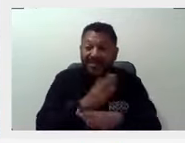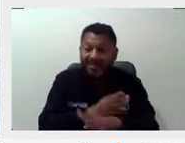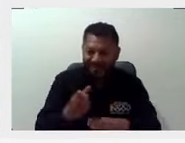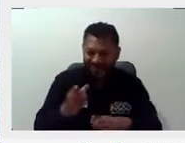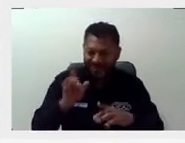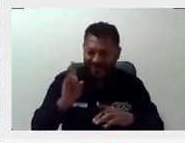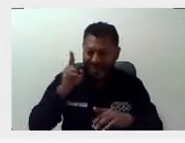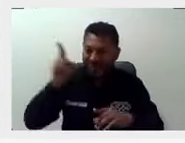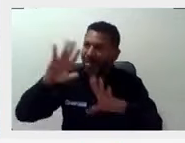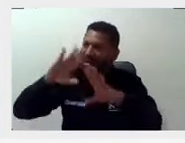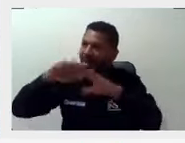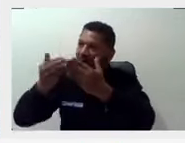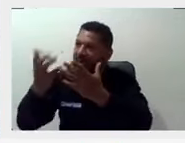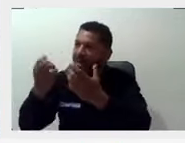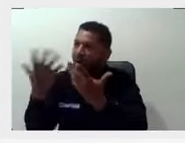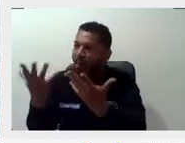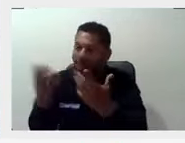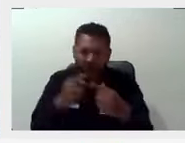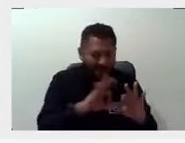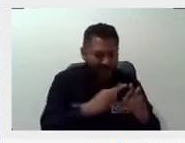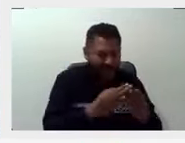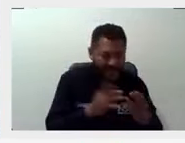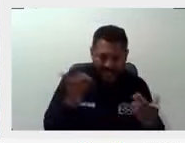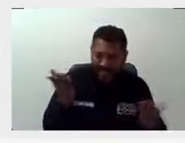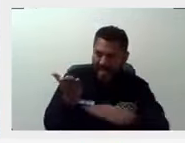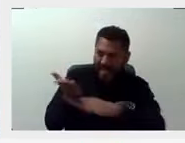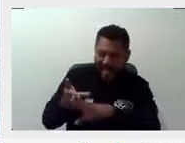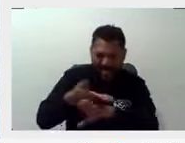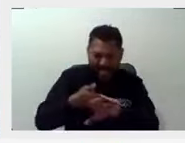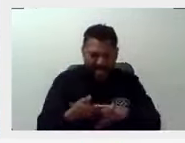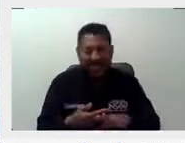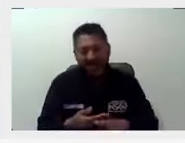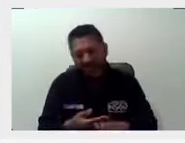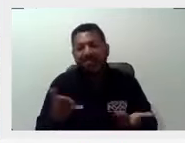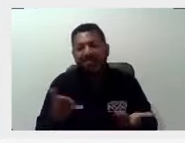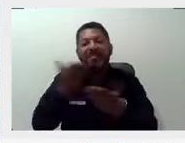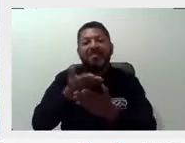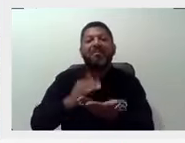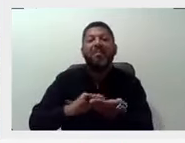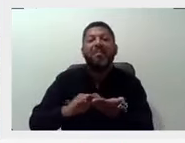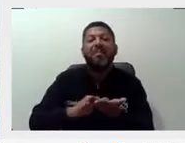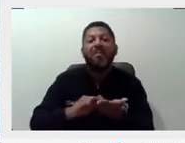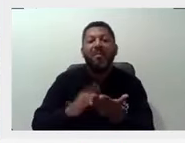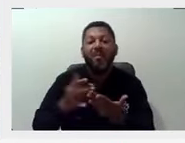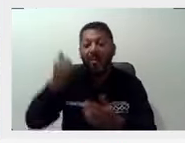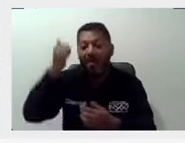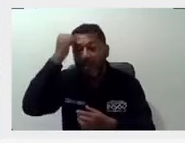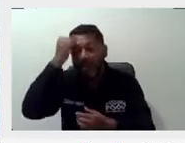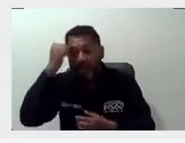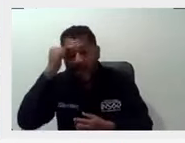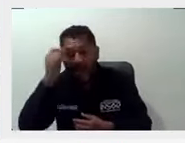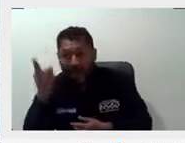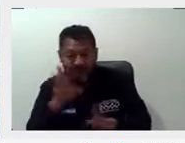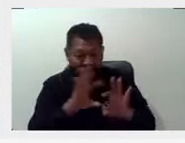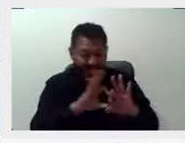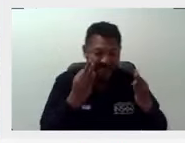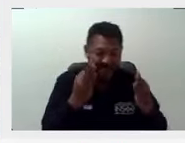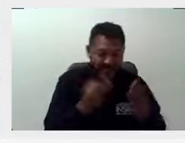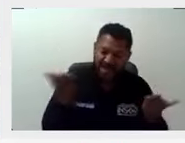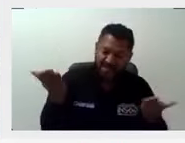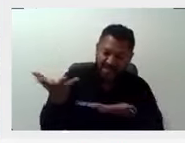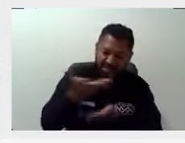escuela y esas tensiones de la familia y hacemos algunas propuestas para poder maestros y familia trabajar